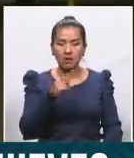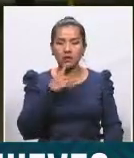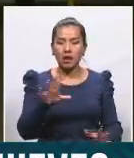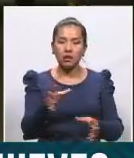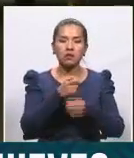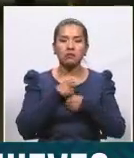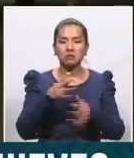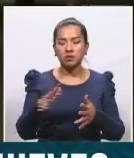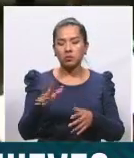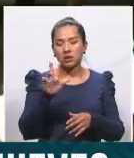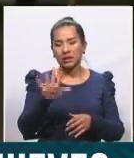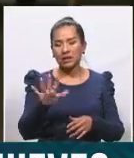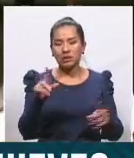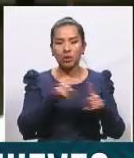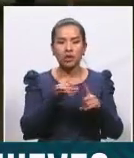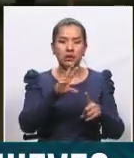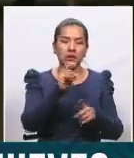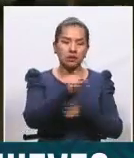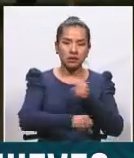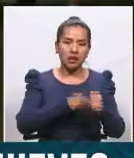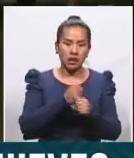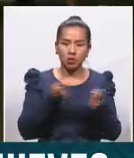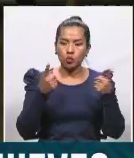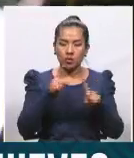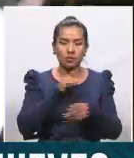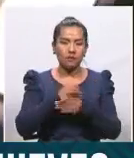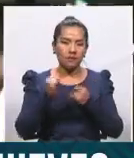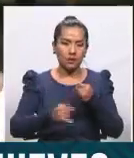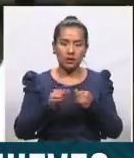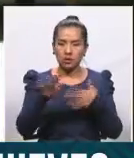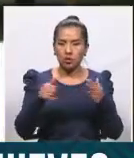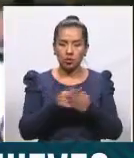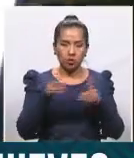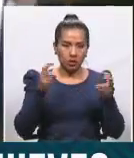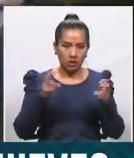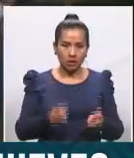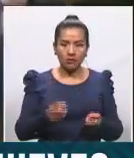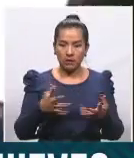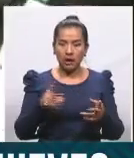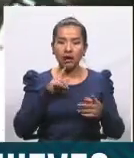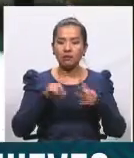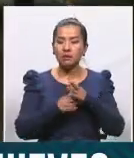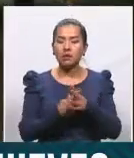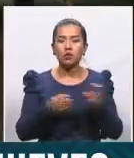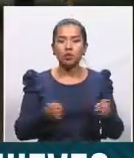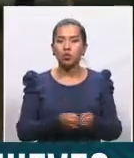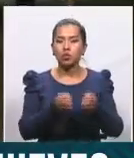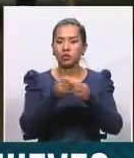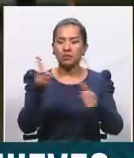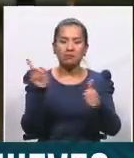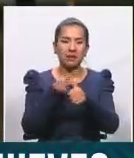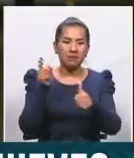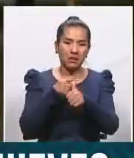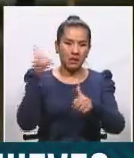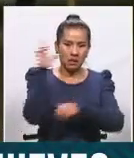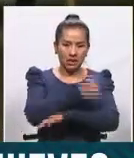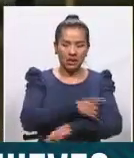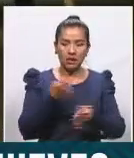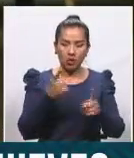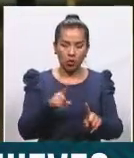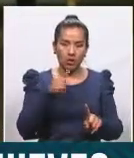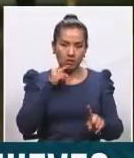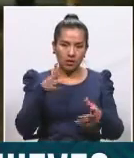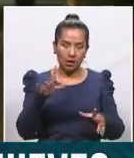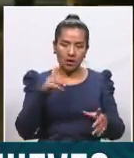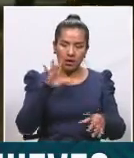entre 5 a 6 años. Al finalizar esta condena, que inicia el conteo desde el primer día de detención, cuando nos